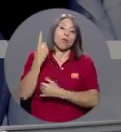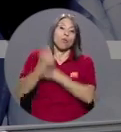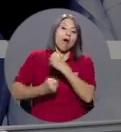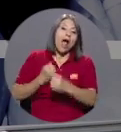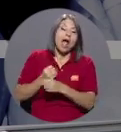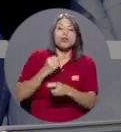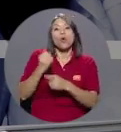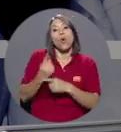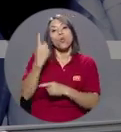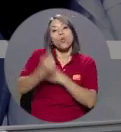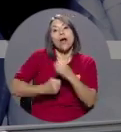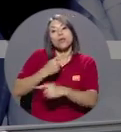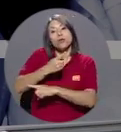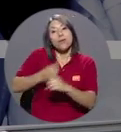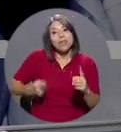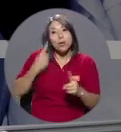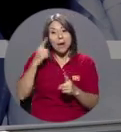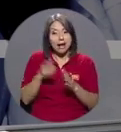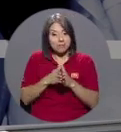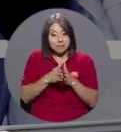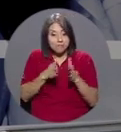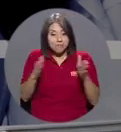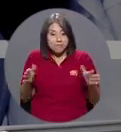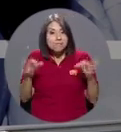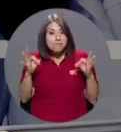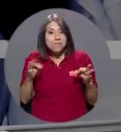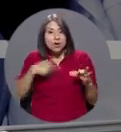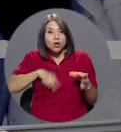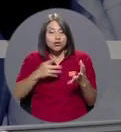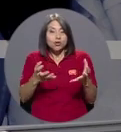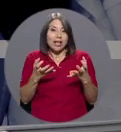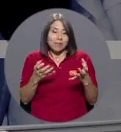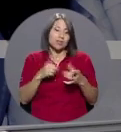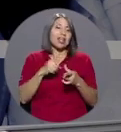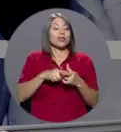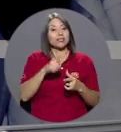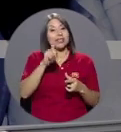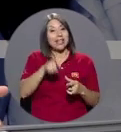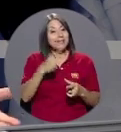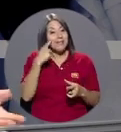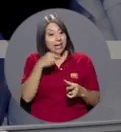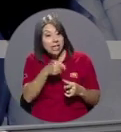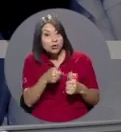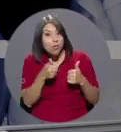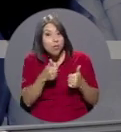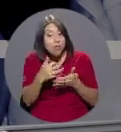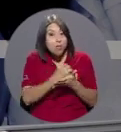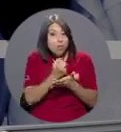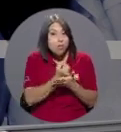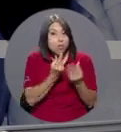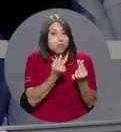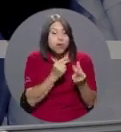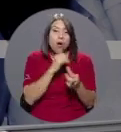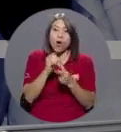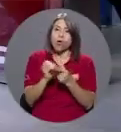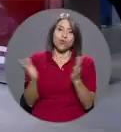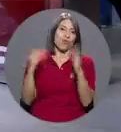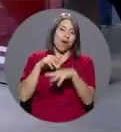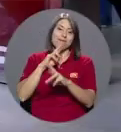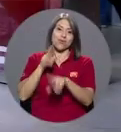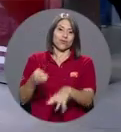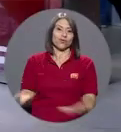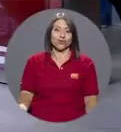ahí es donde empiezan a ver las diferencias entre que una productividad sea económicamente viable o efectivamente no tengamos los frutos que